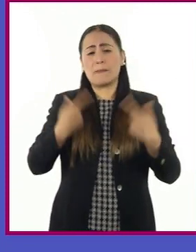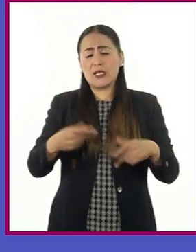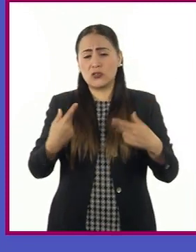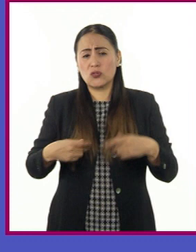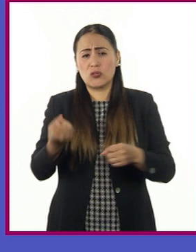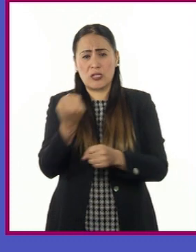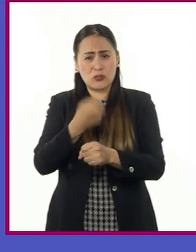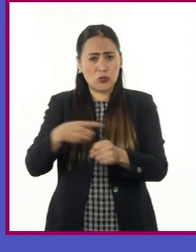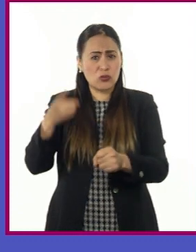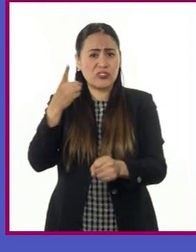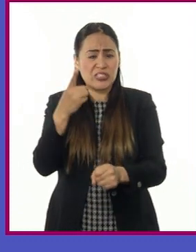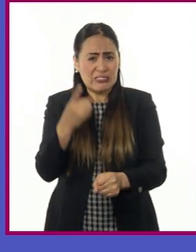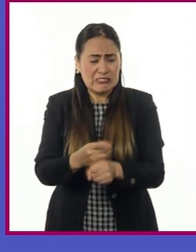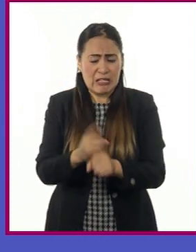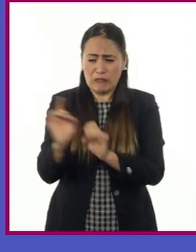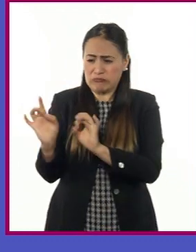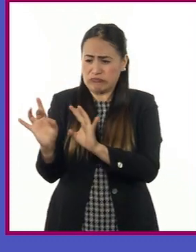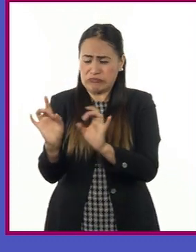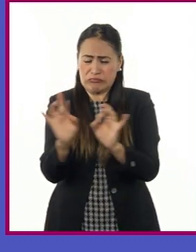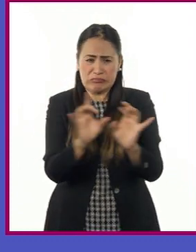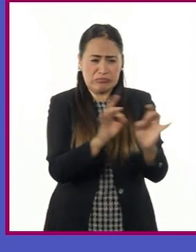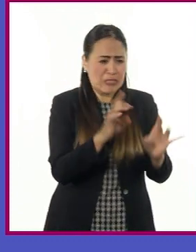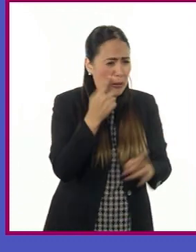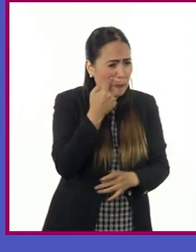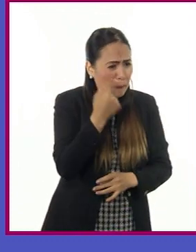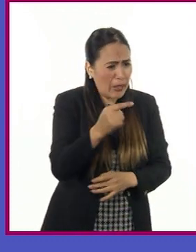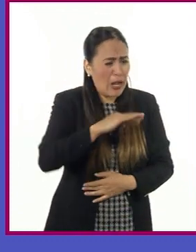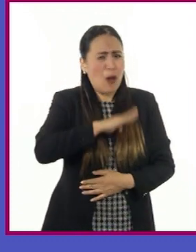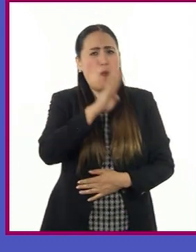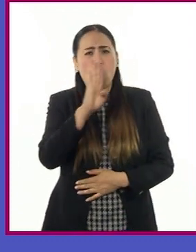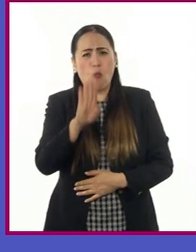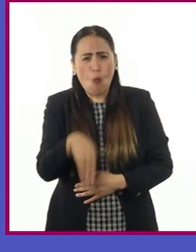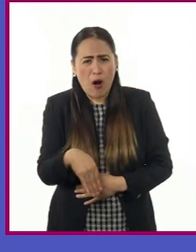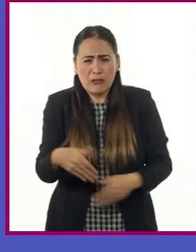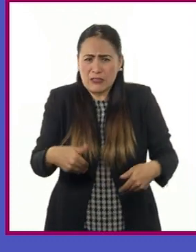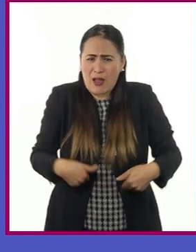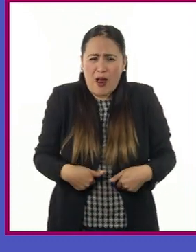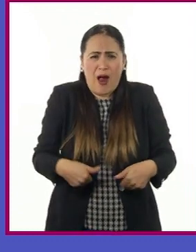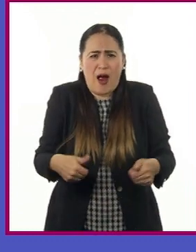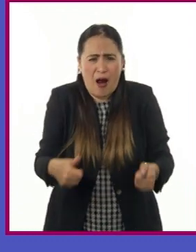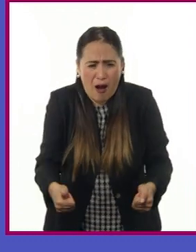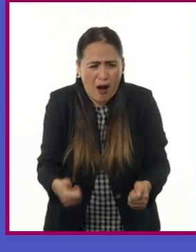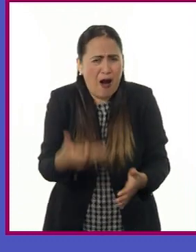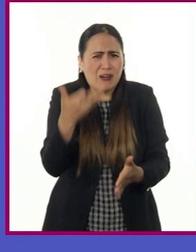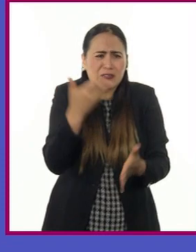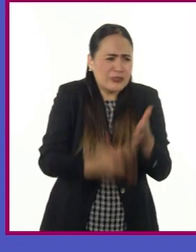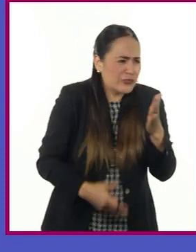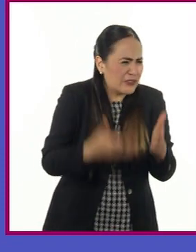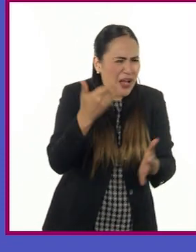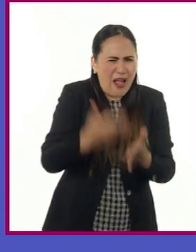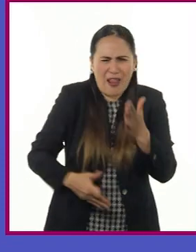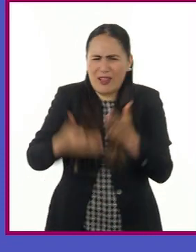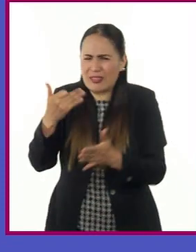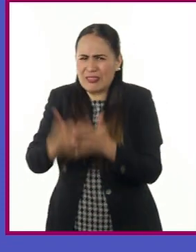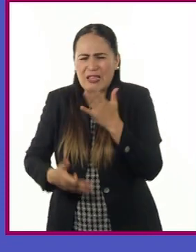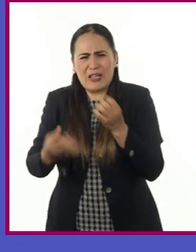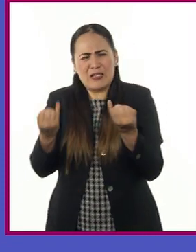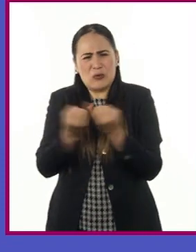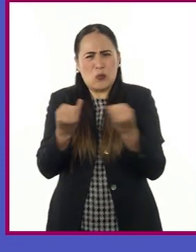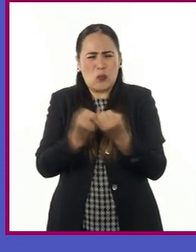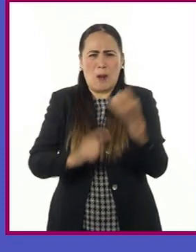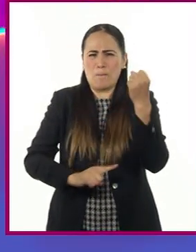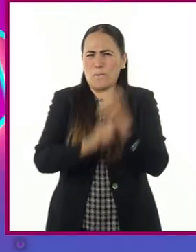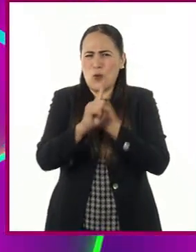se enfrentaban a situaciones de muerte, hambruna, precariedad y revueltas políticas